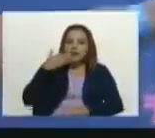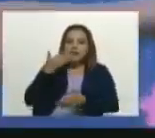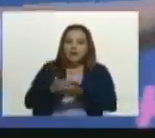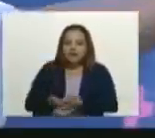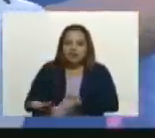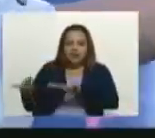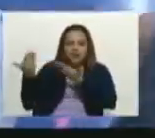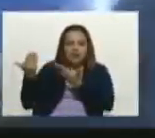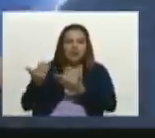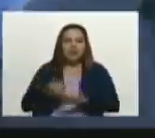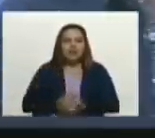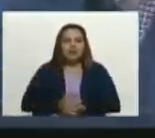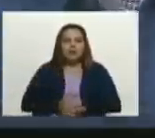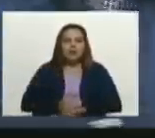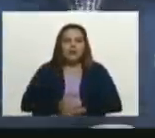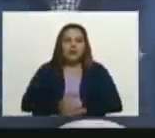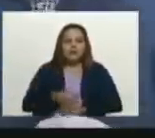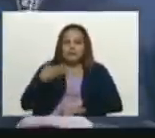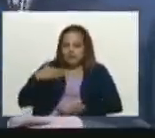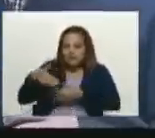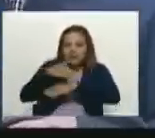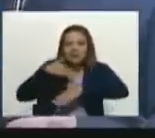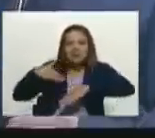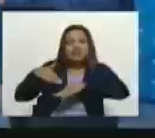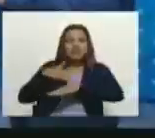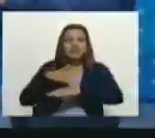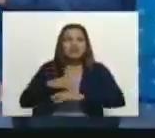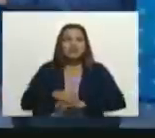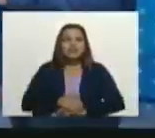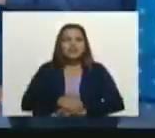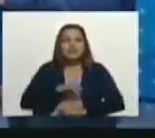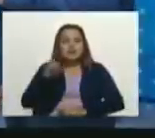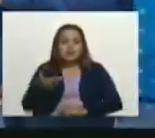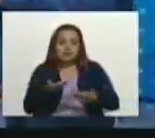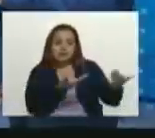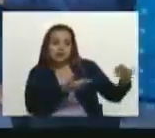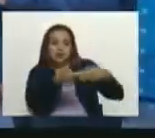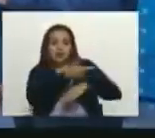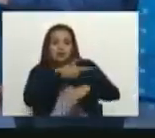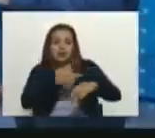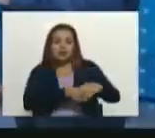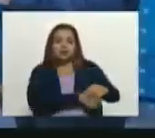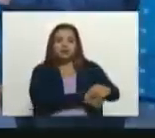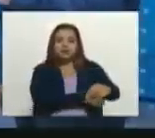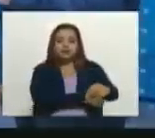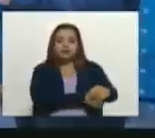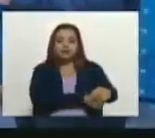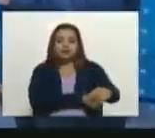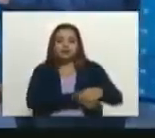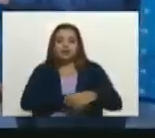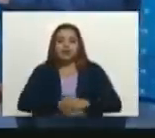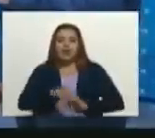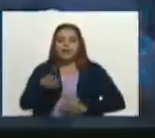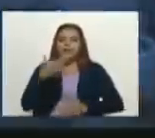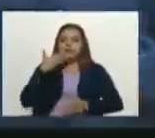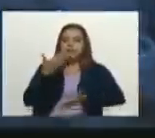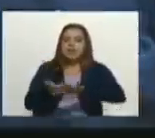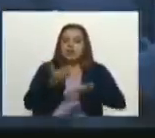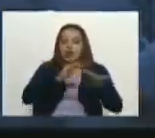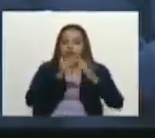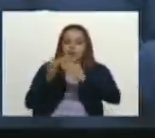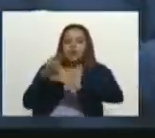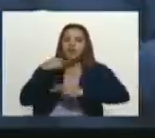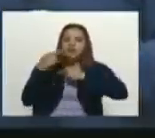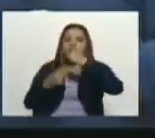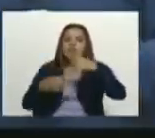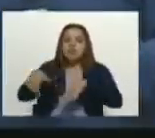Ruiz, con mi ministro, con mi gobernador. Quisiera agradecerle también a mi comunidad, a las voceras de